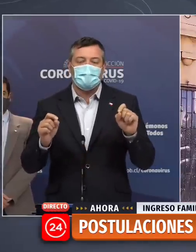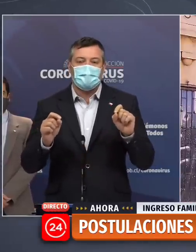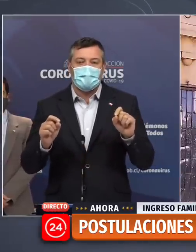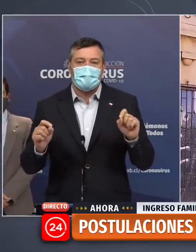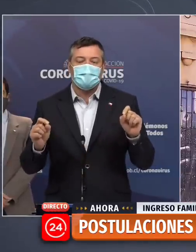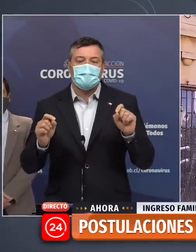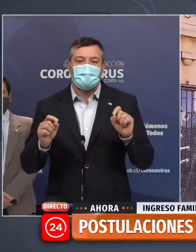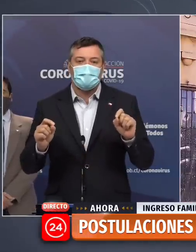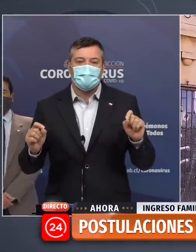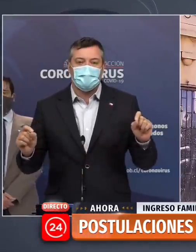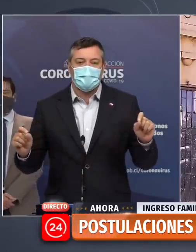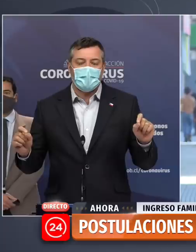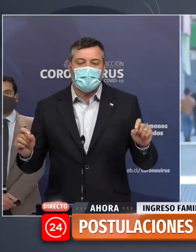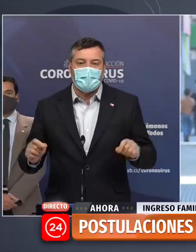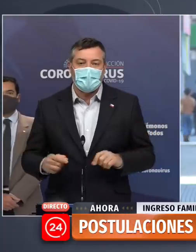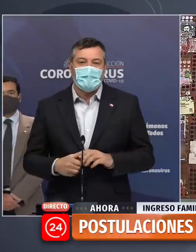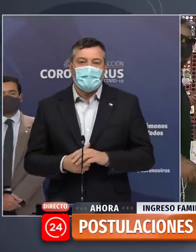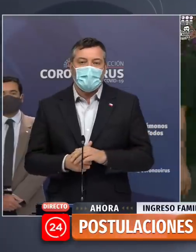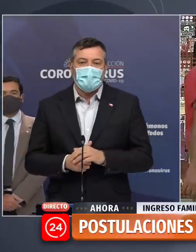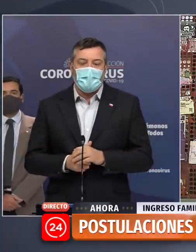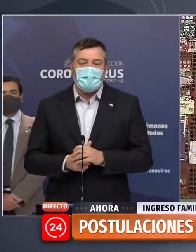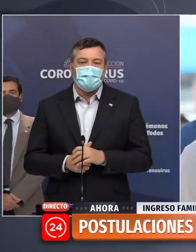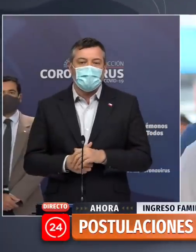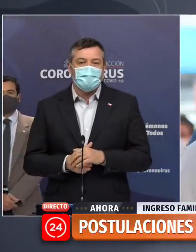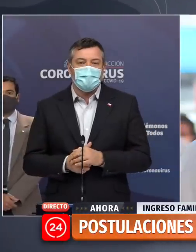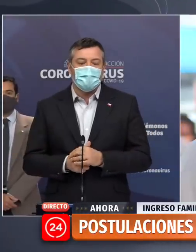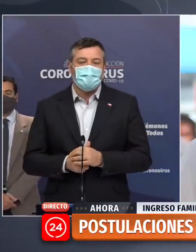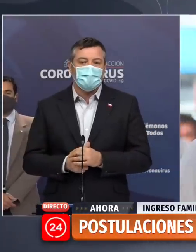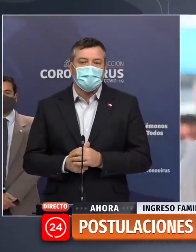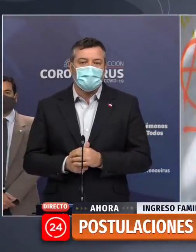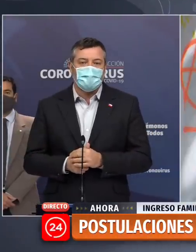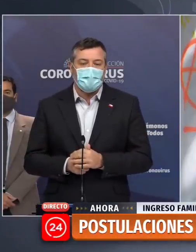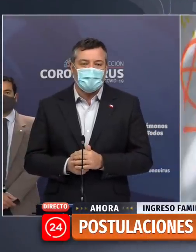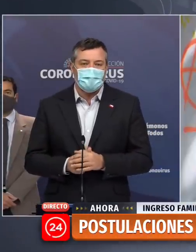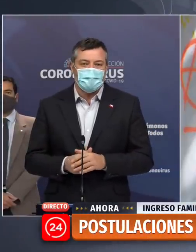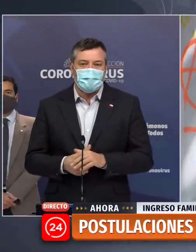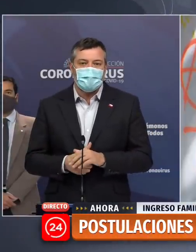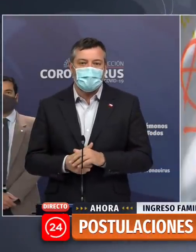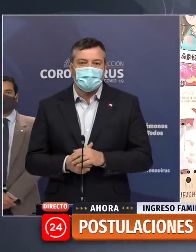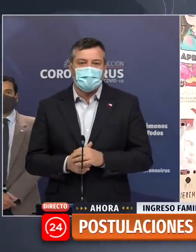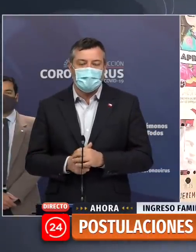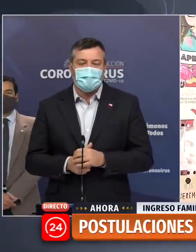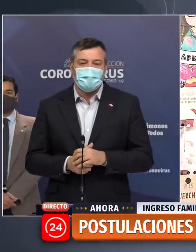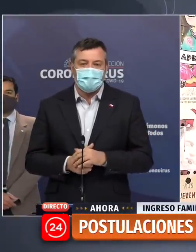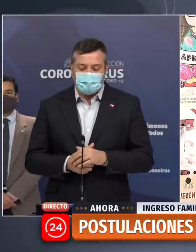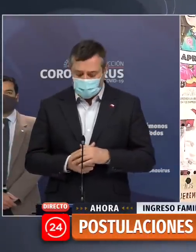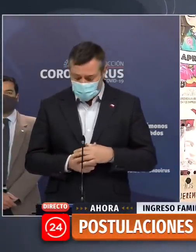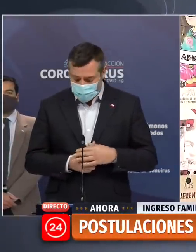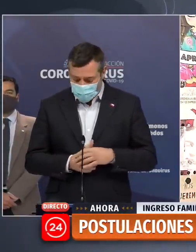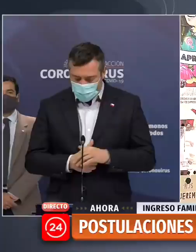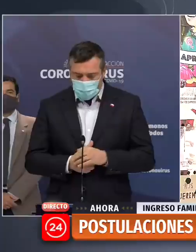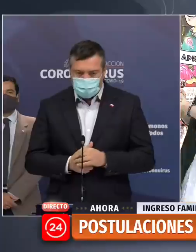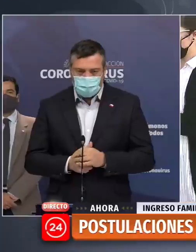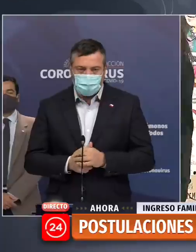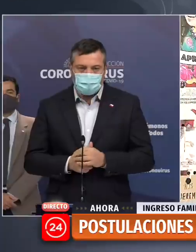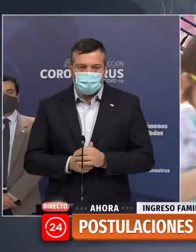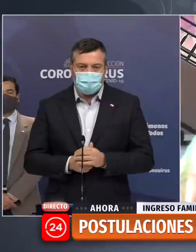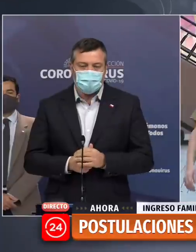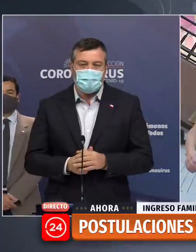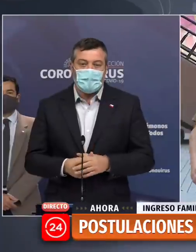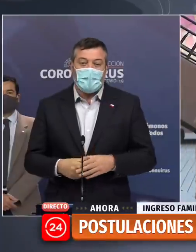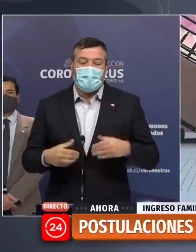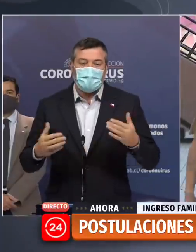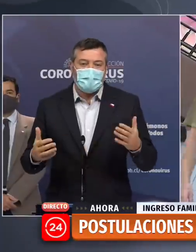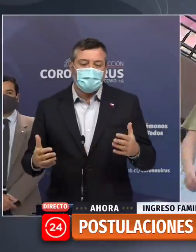ingresodeemergencia.cl o llamando al 800-104-777, opción